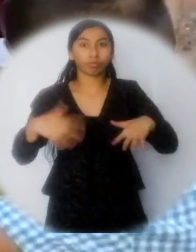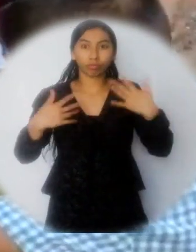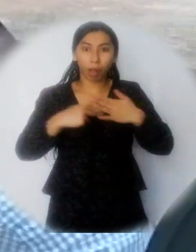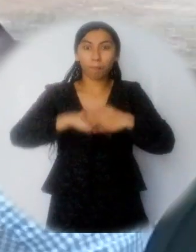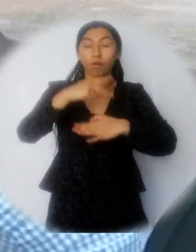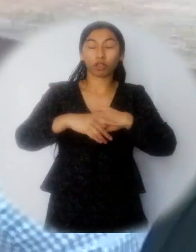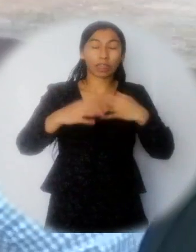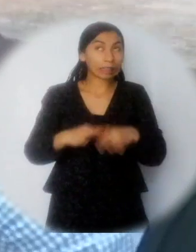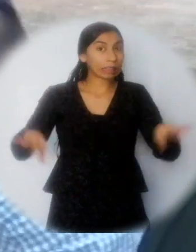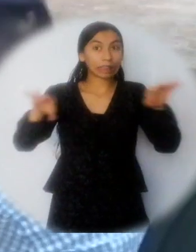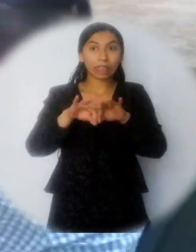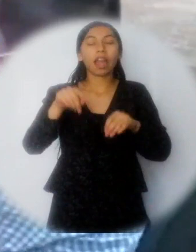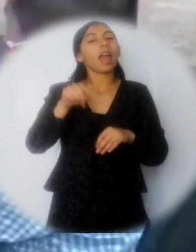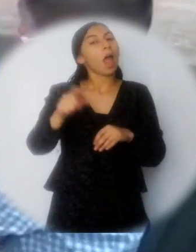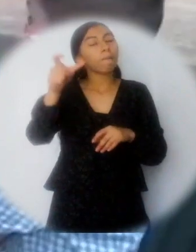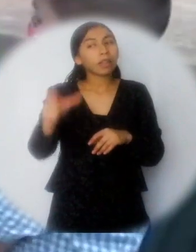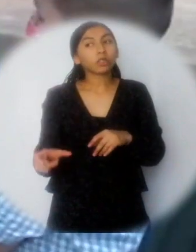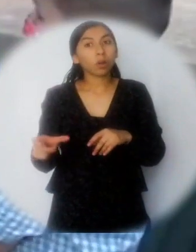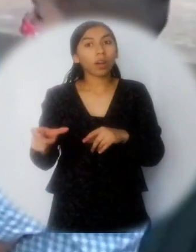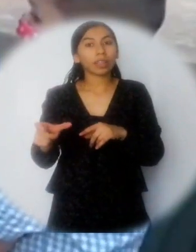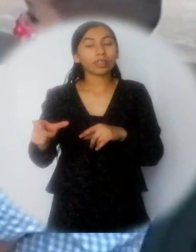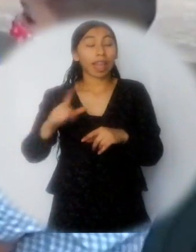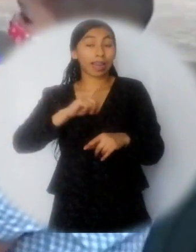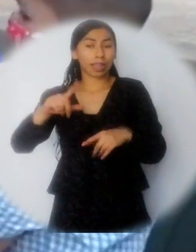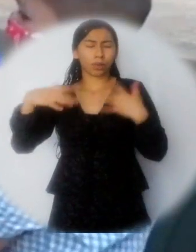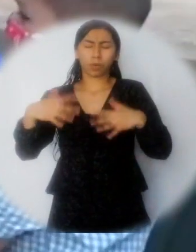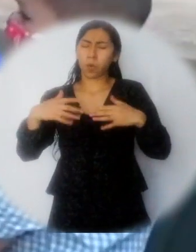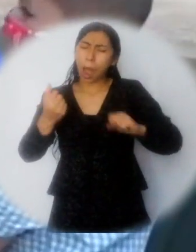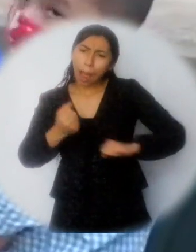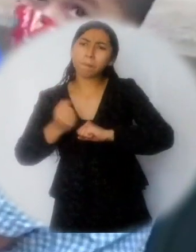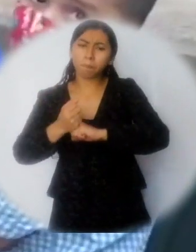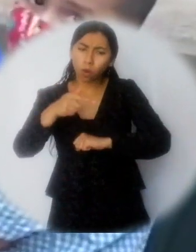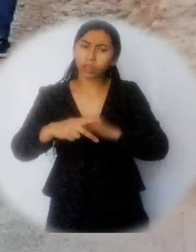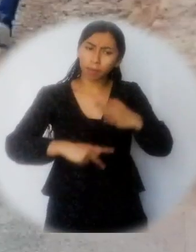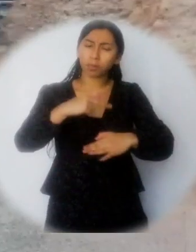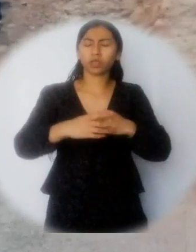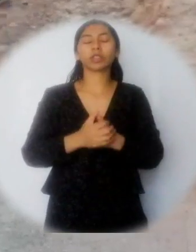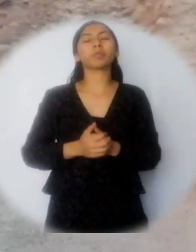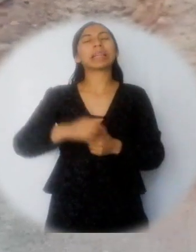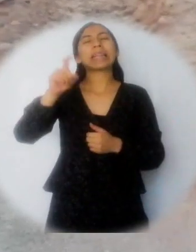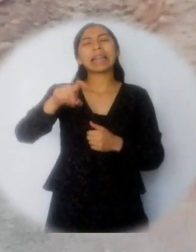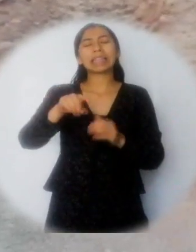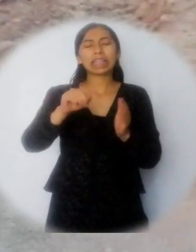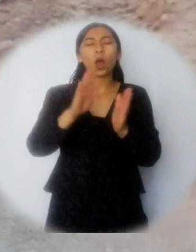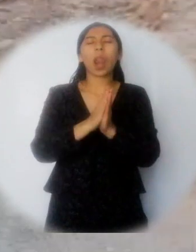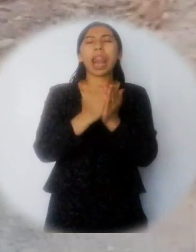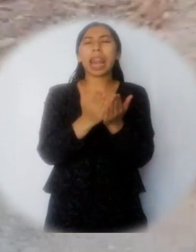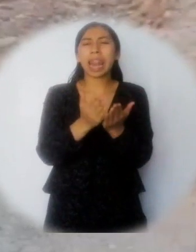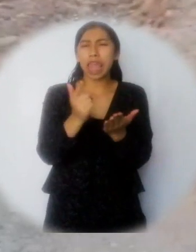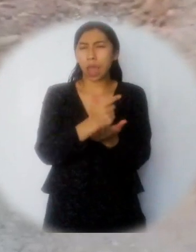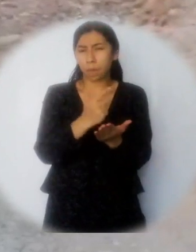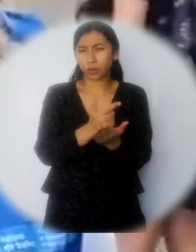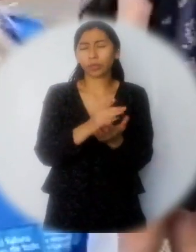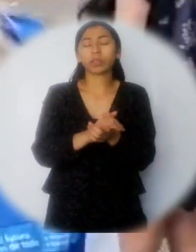y acompañó el proyecto. La funcionaria invitó a la ciudadanía a apoyar la iniciativa. Necesitan libros para hacer sus tareas